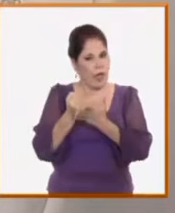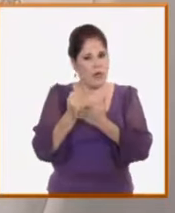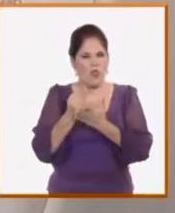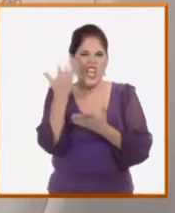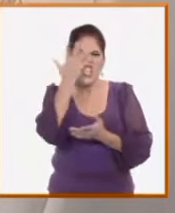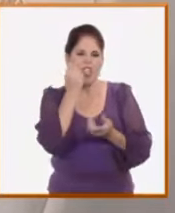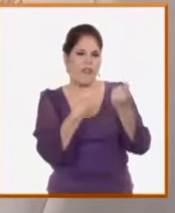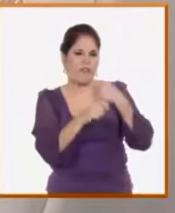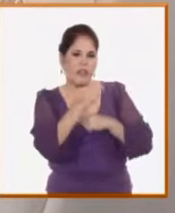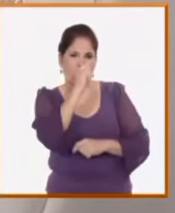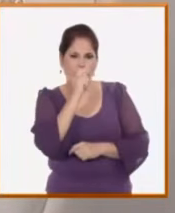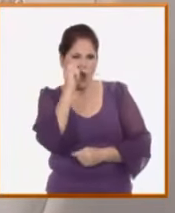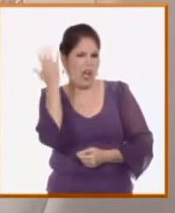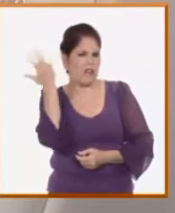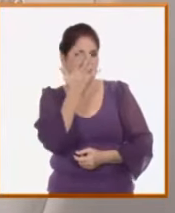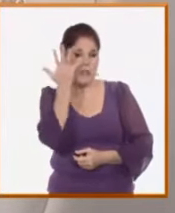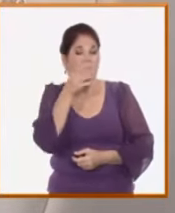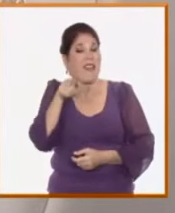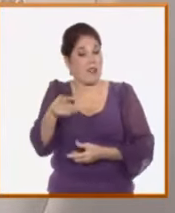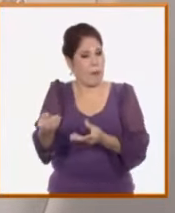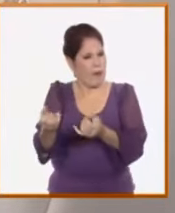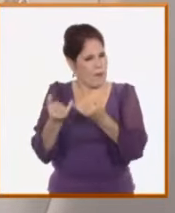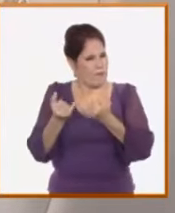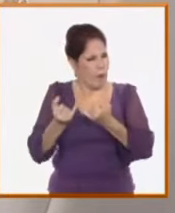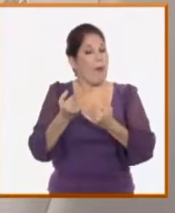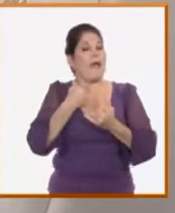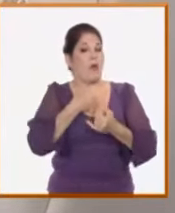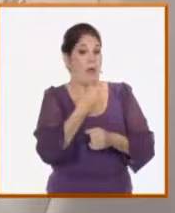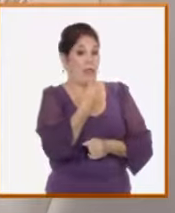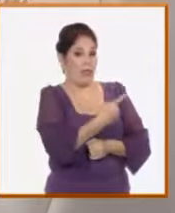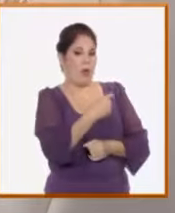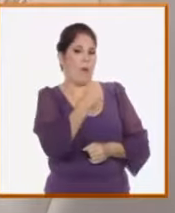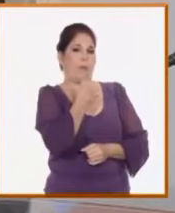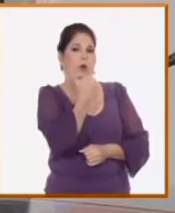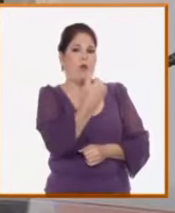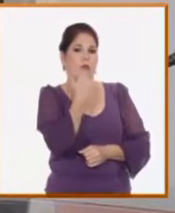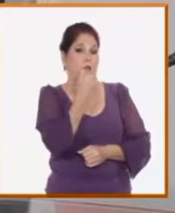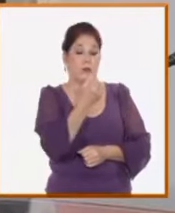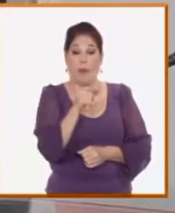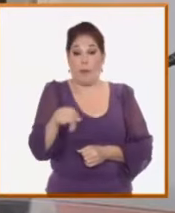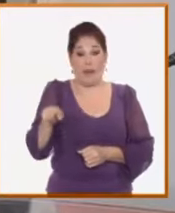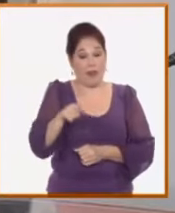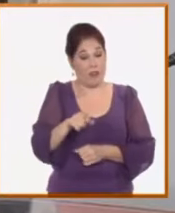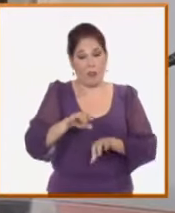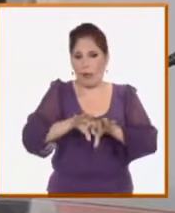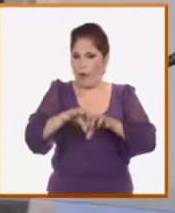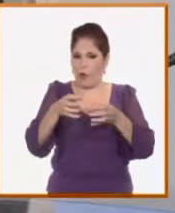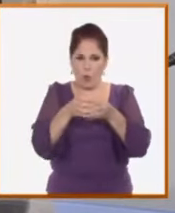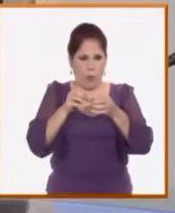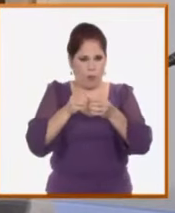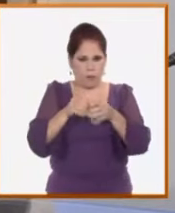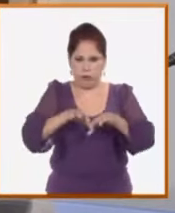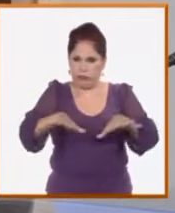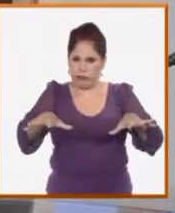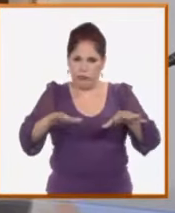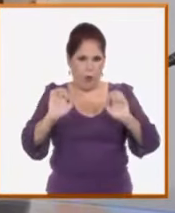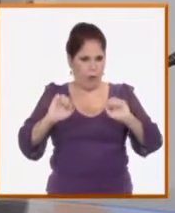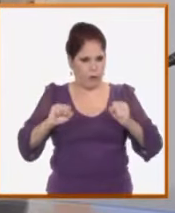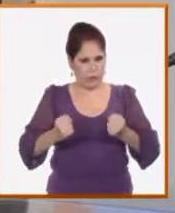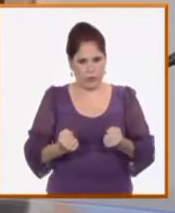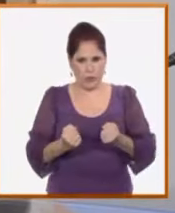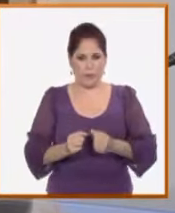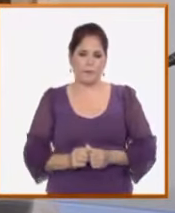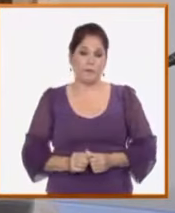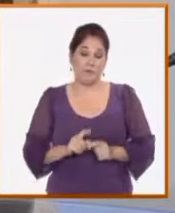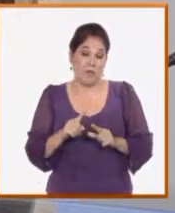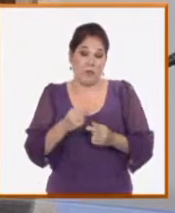le suministró la droga y poder Desactivar todos estos elementos inescrupulosos que le propician este este